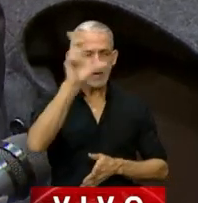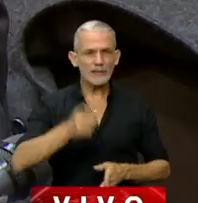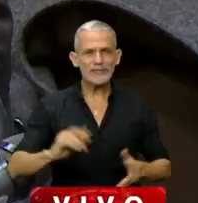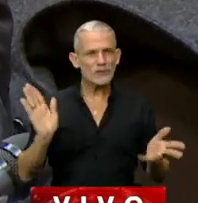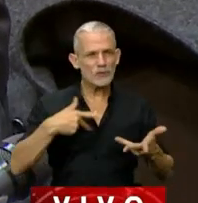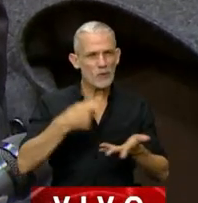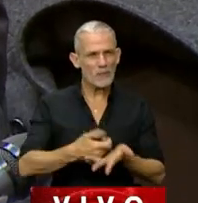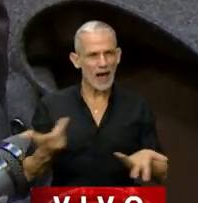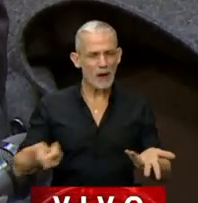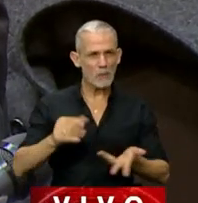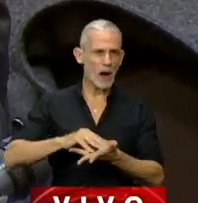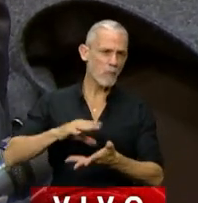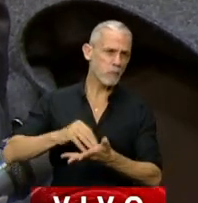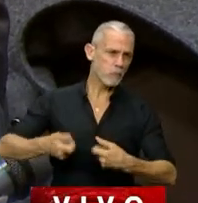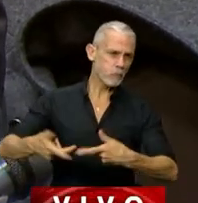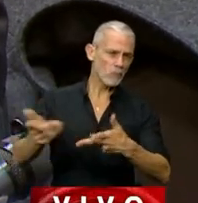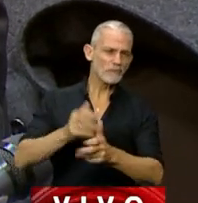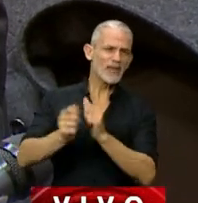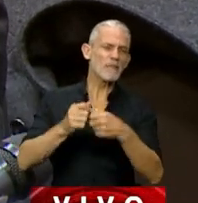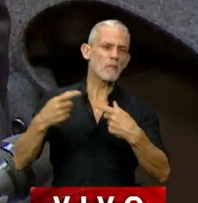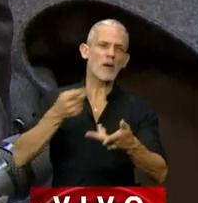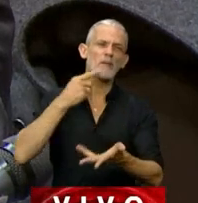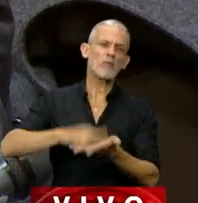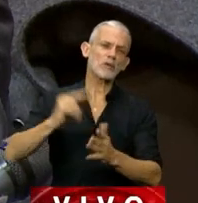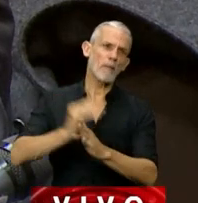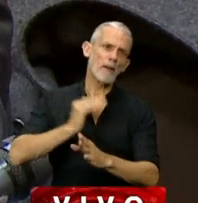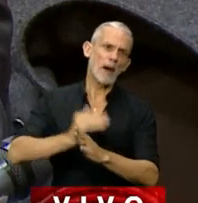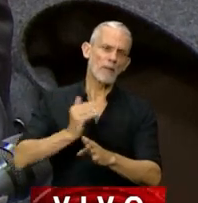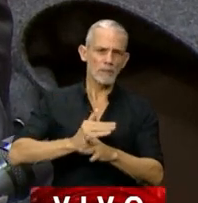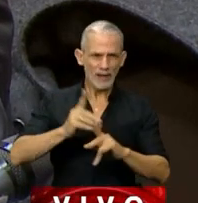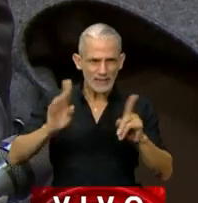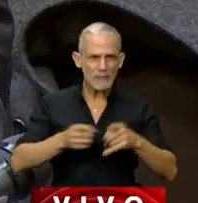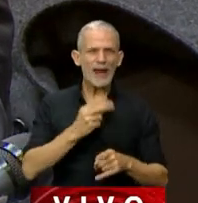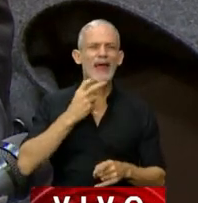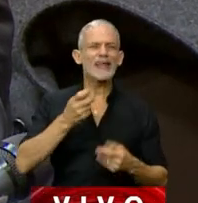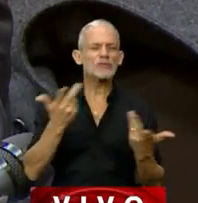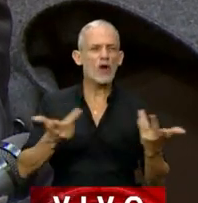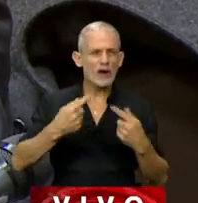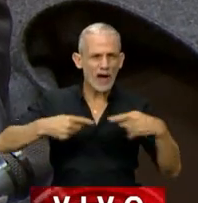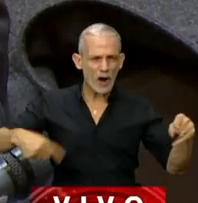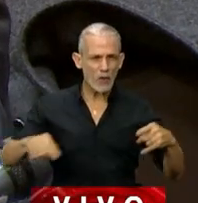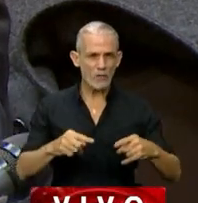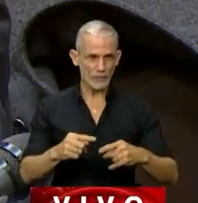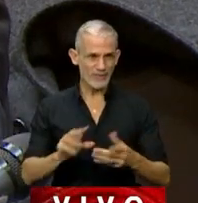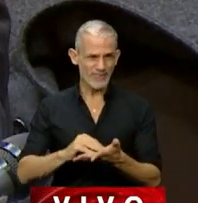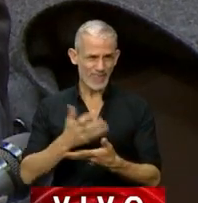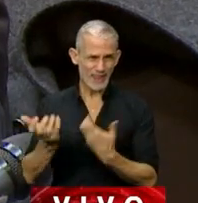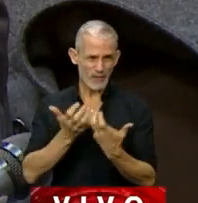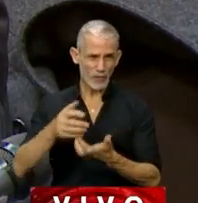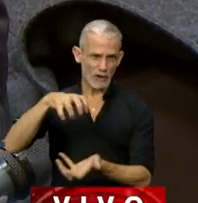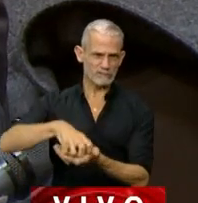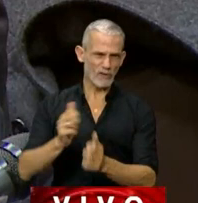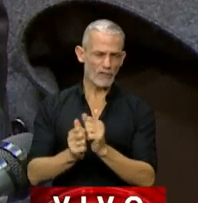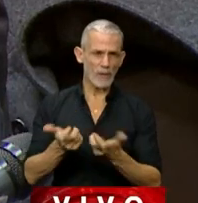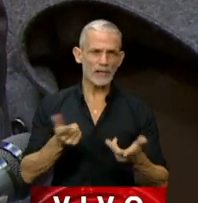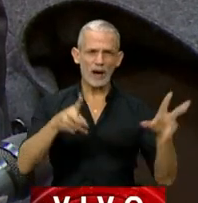el 2007 los beneficios impositivos se extendieron a la industria electrónica. En promedio, si